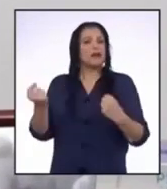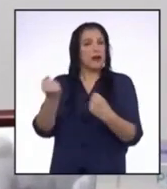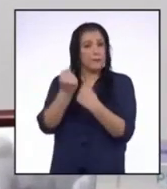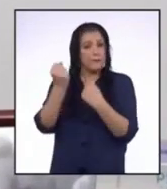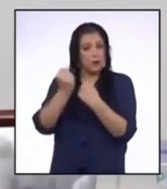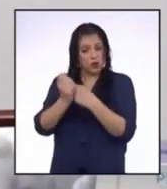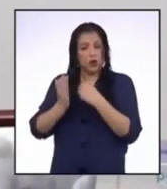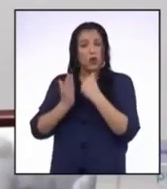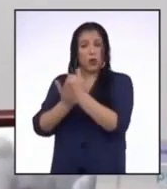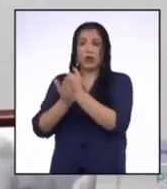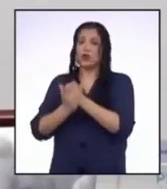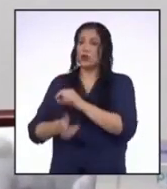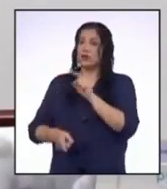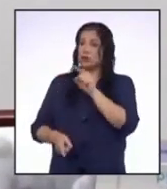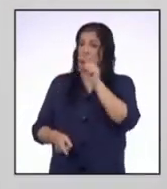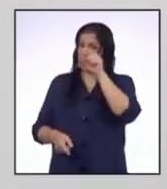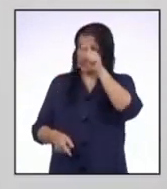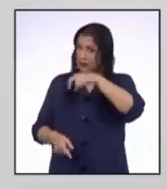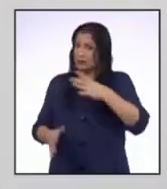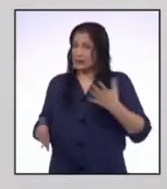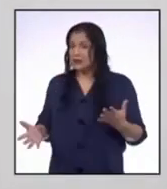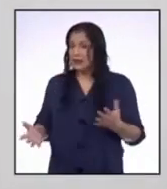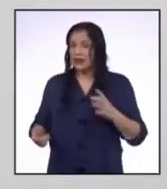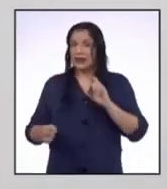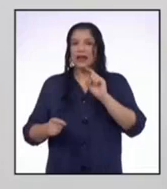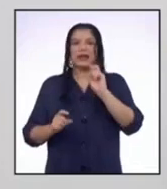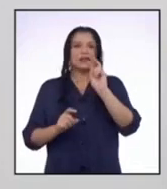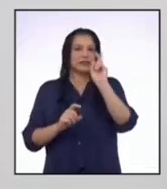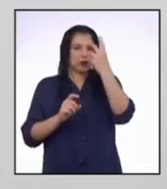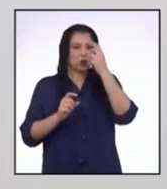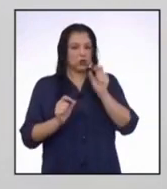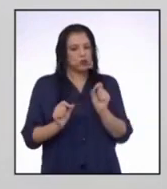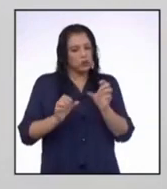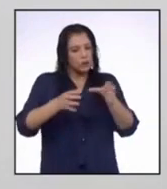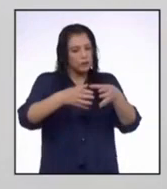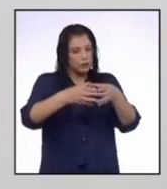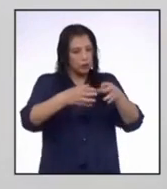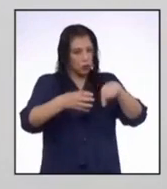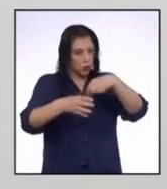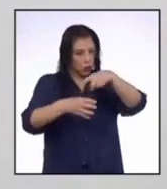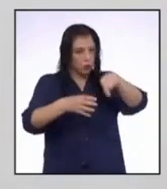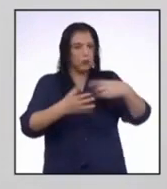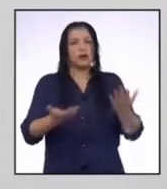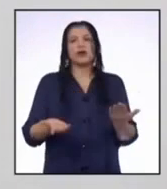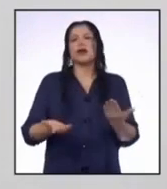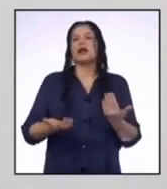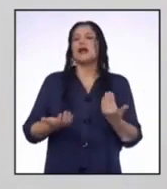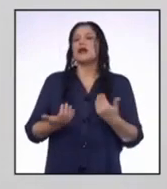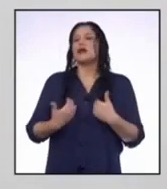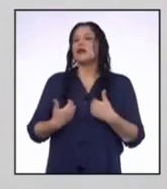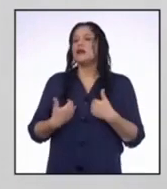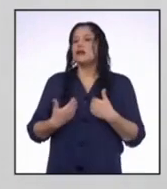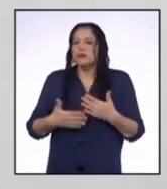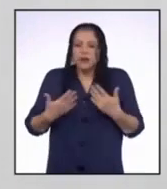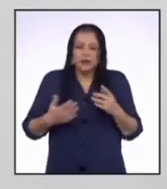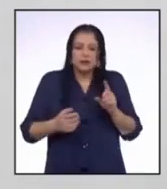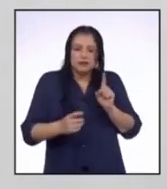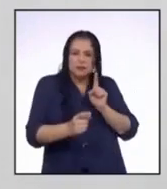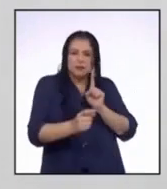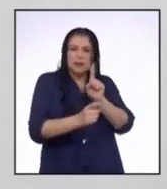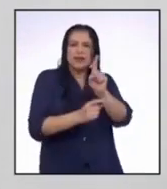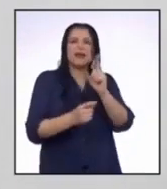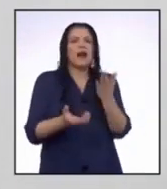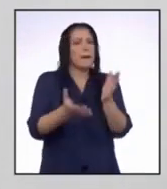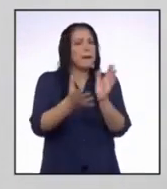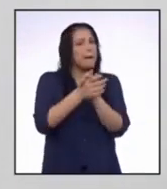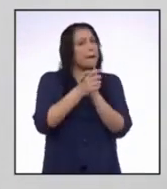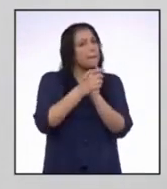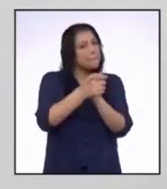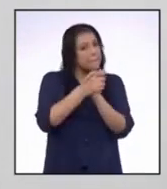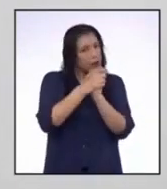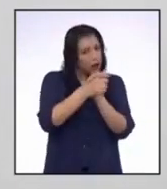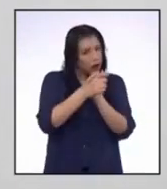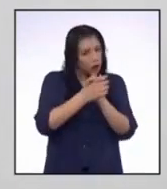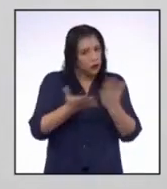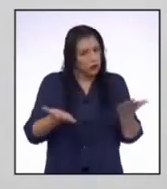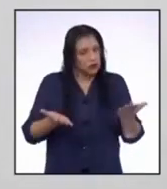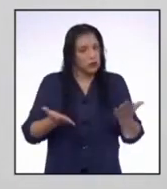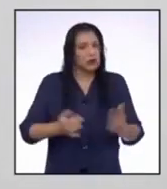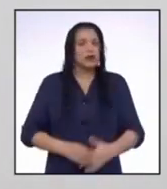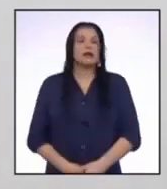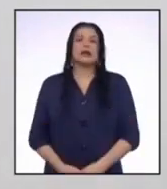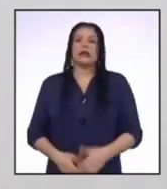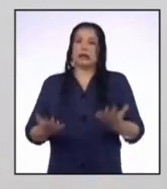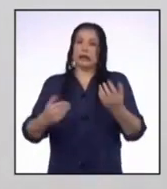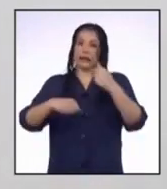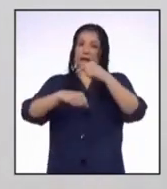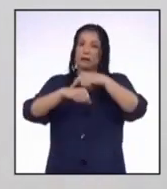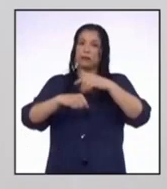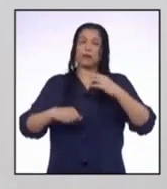o ayuda de ser que lo necesites. En segundo lugar, es importante que sepas que puedes acudir también a tu grupo de amigos. En